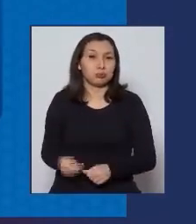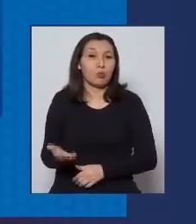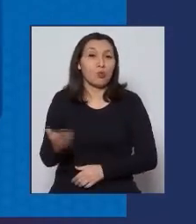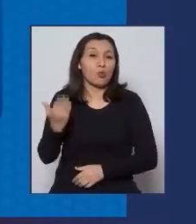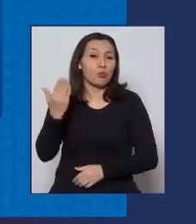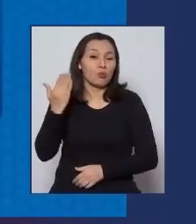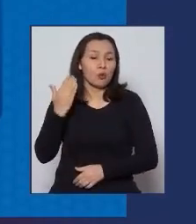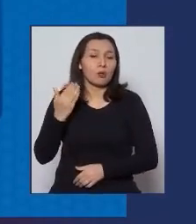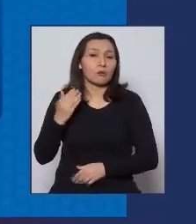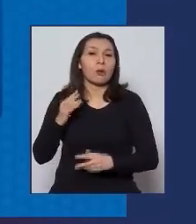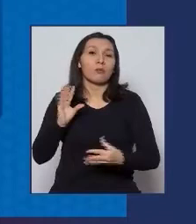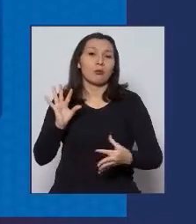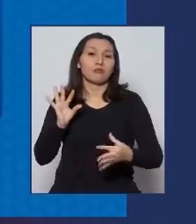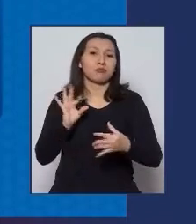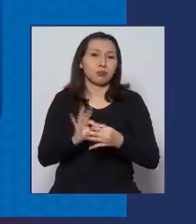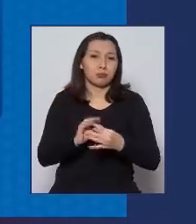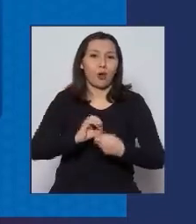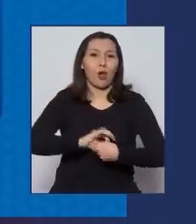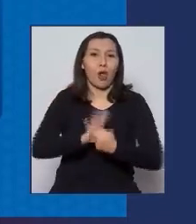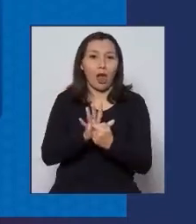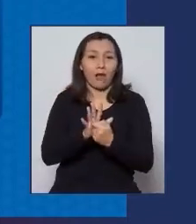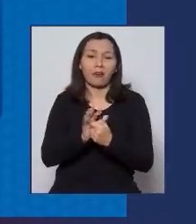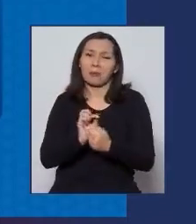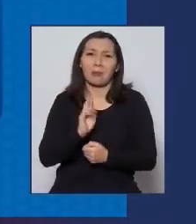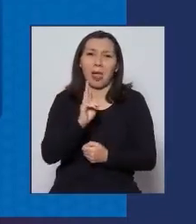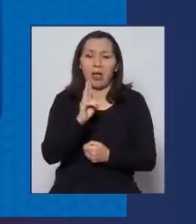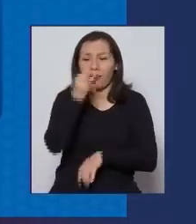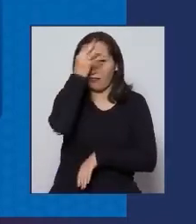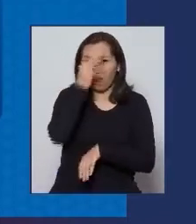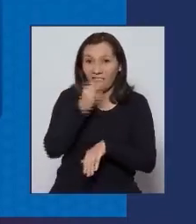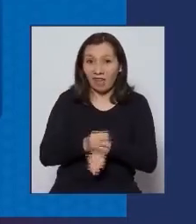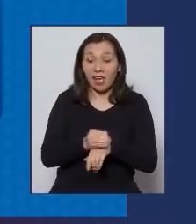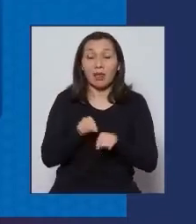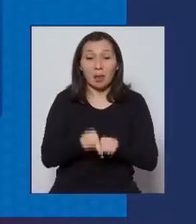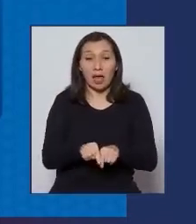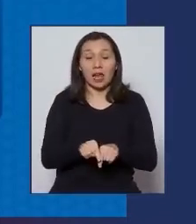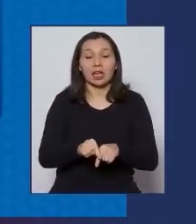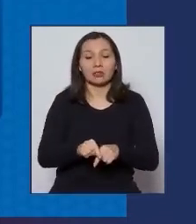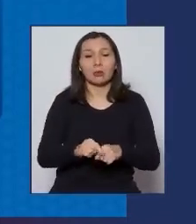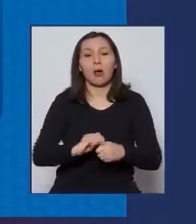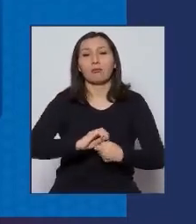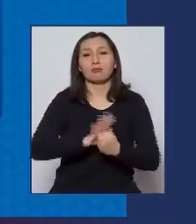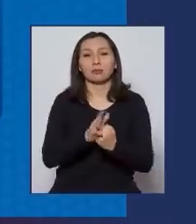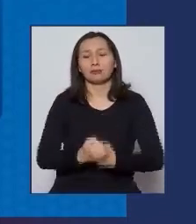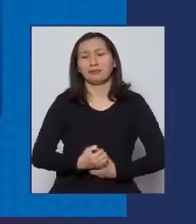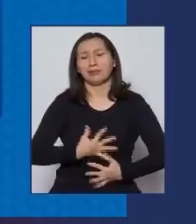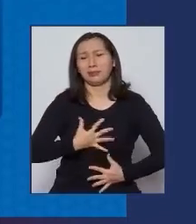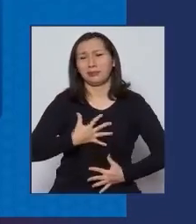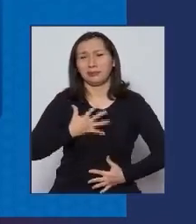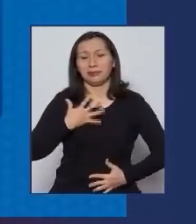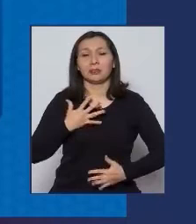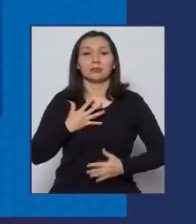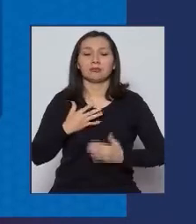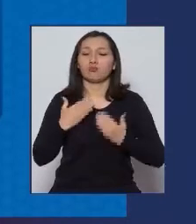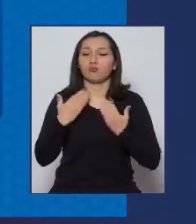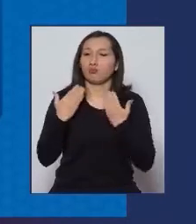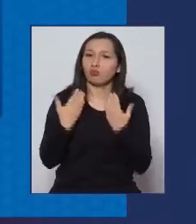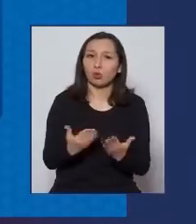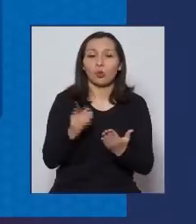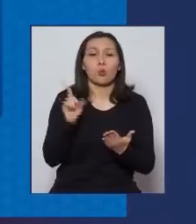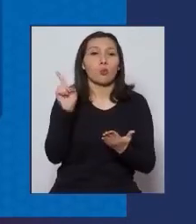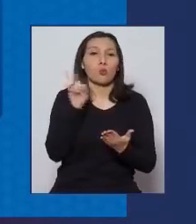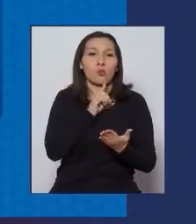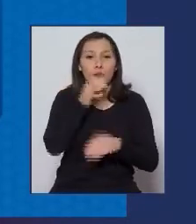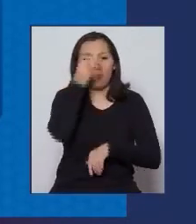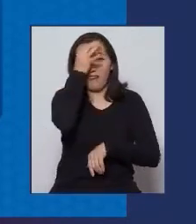muy significativos en los cuales la infección por cubrir ha sido en la